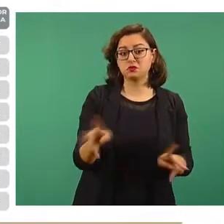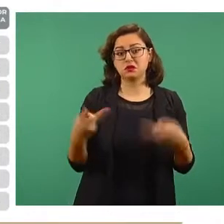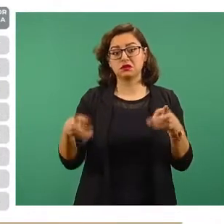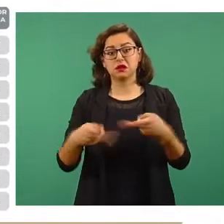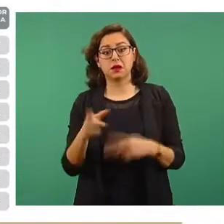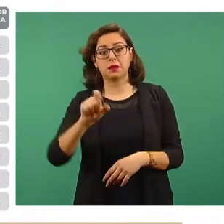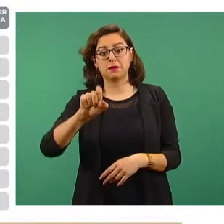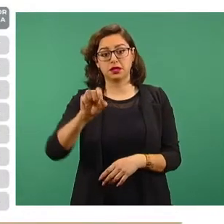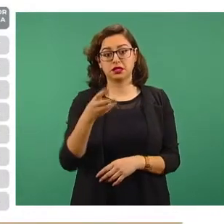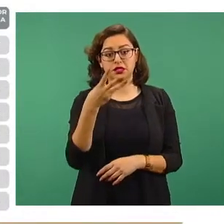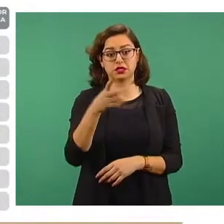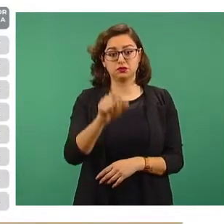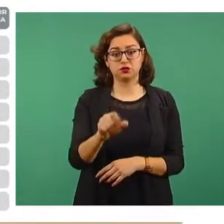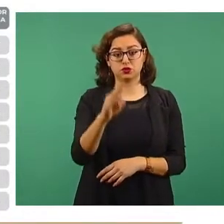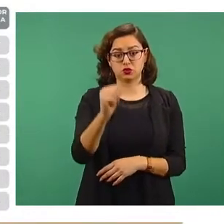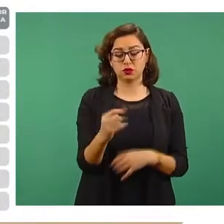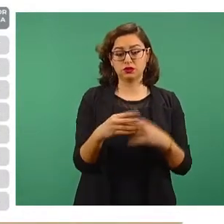de